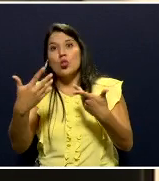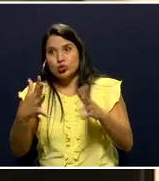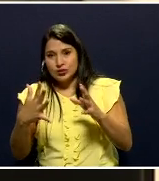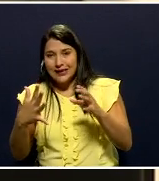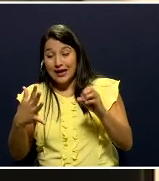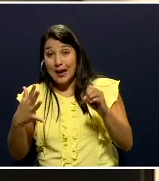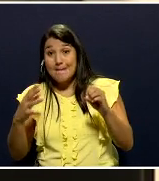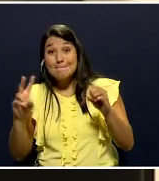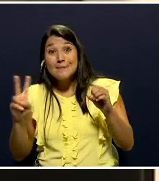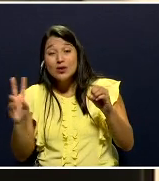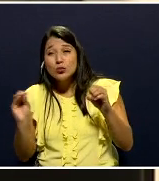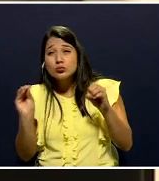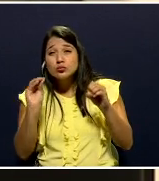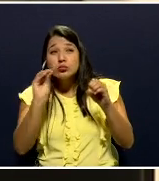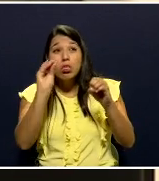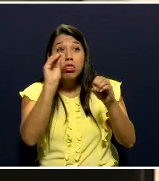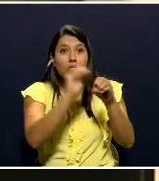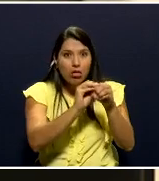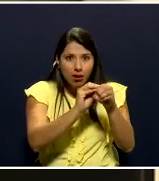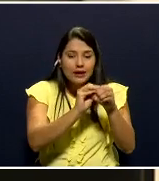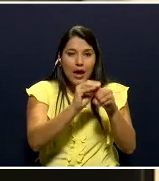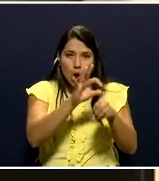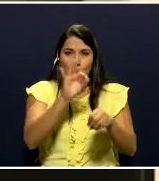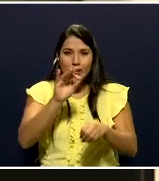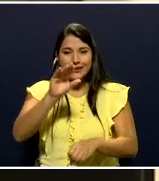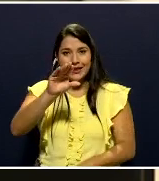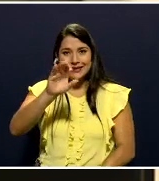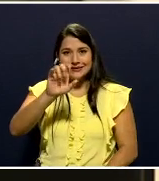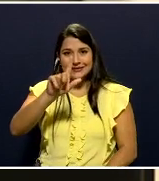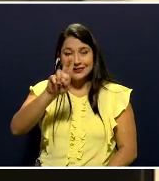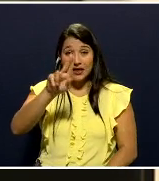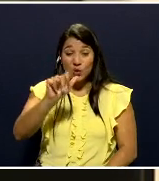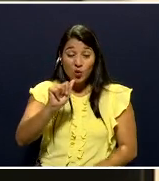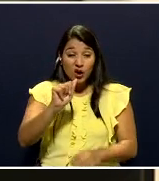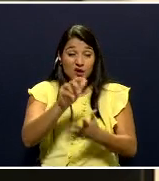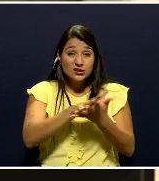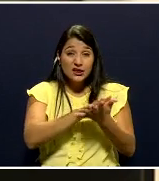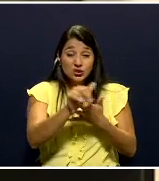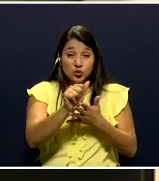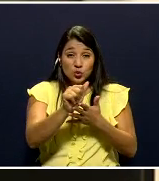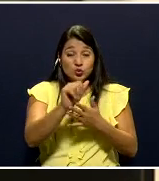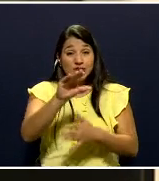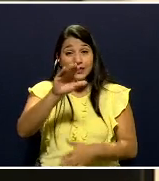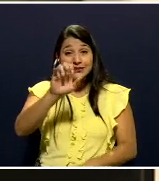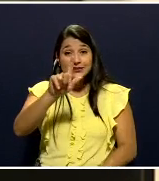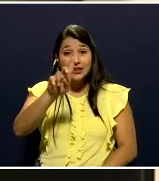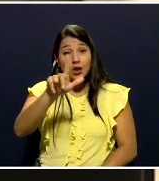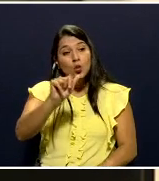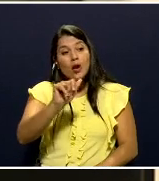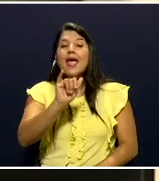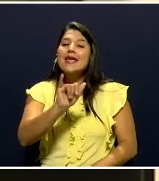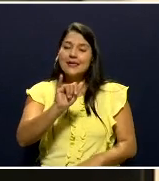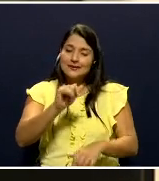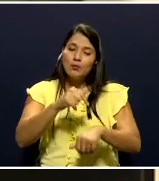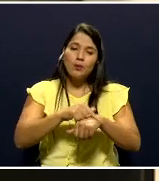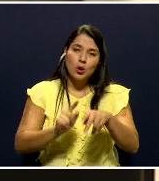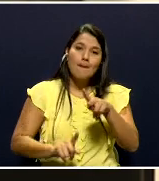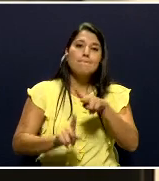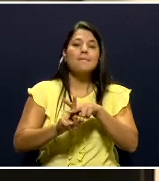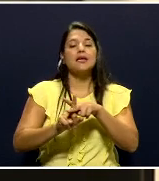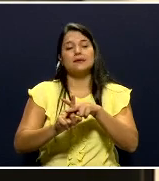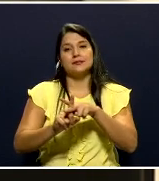replicar las partículas virales, se destruyen las células y en ese momento es cuando se vuelve contagioso. Si